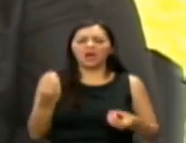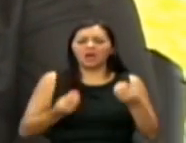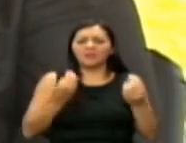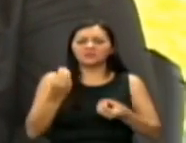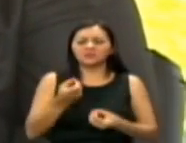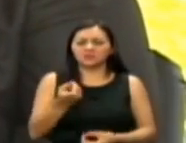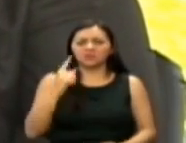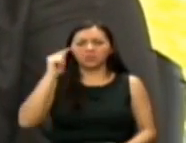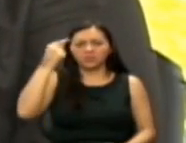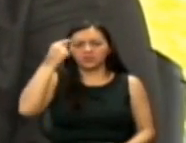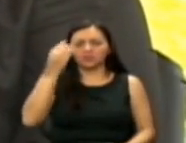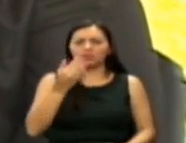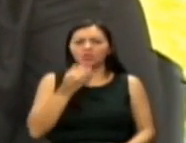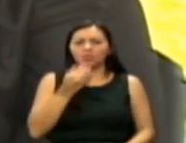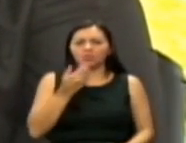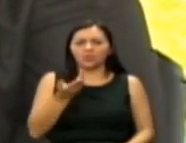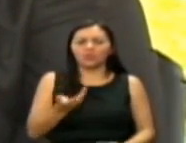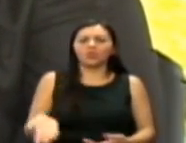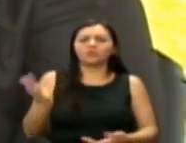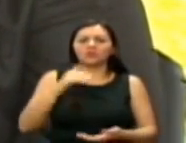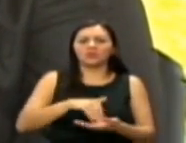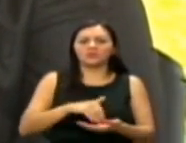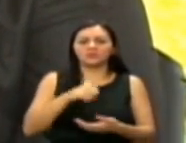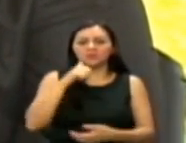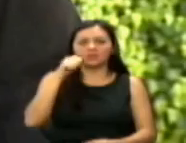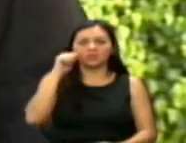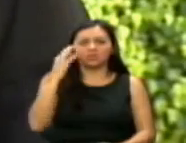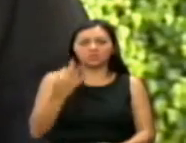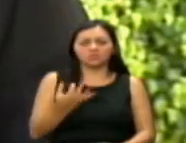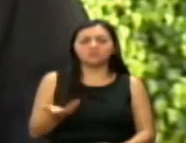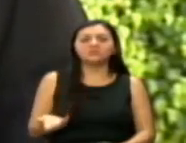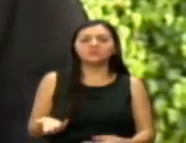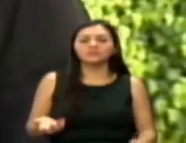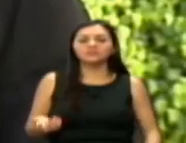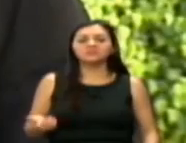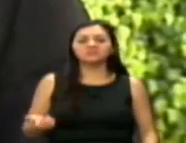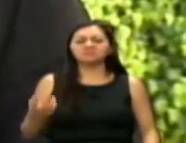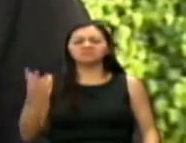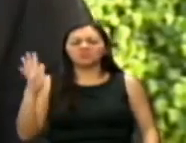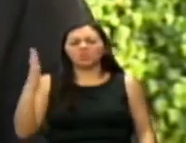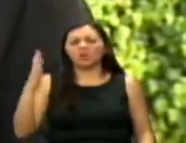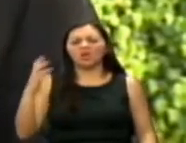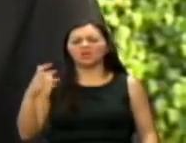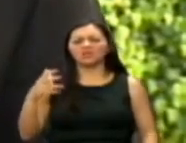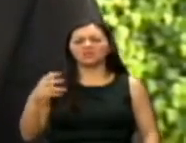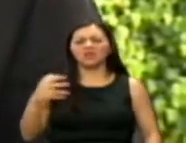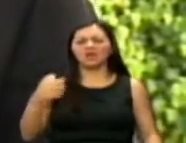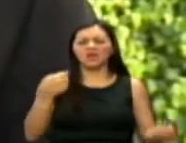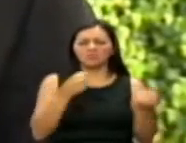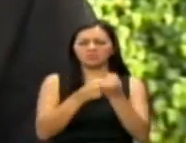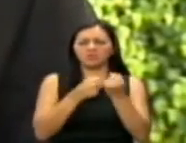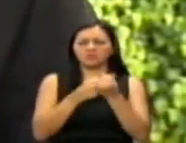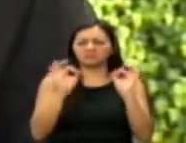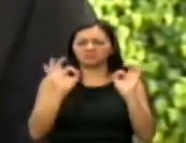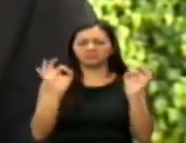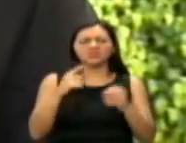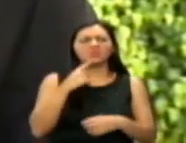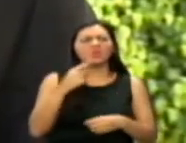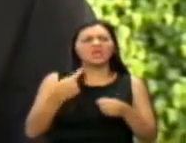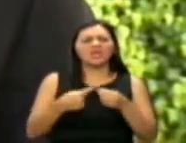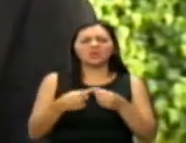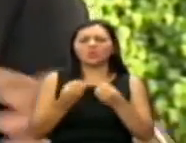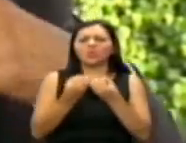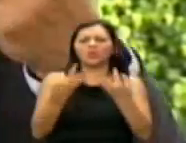tomar el gobierno nacional para evitar que se repita lo que sucedió el día de ayer? No tienen apoyo, no tienen legalidad, no tienen legitimidad. Ayer en Quito habrán reunido, ¿cuánto?